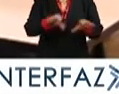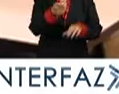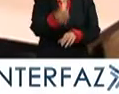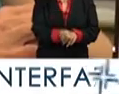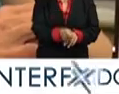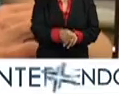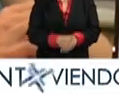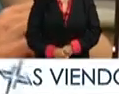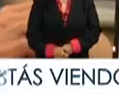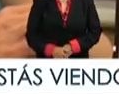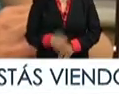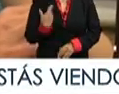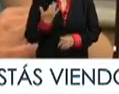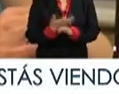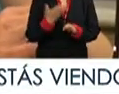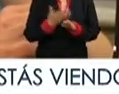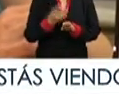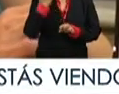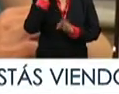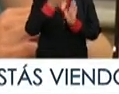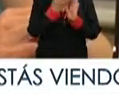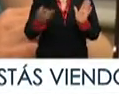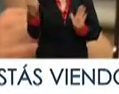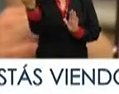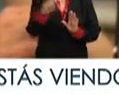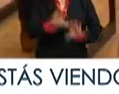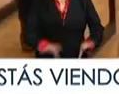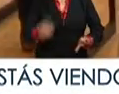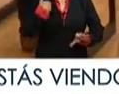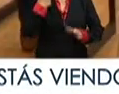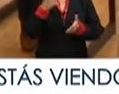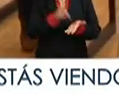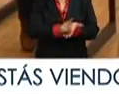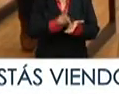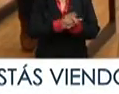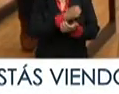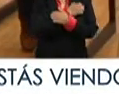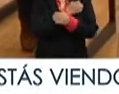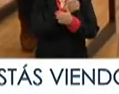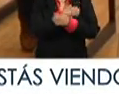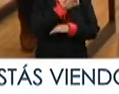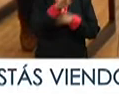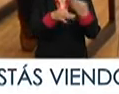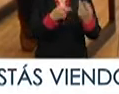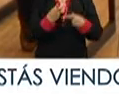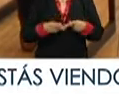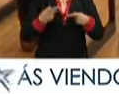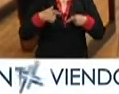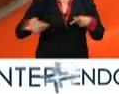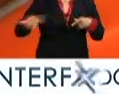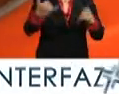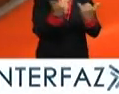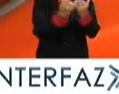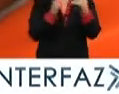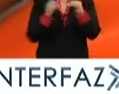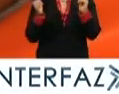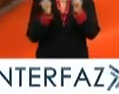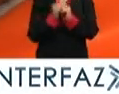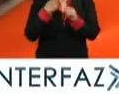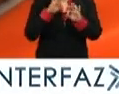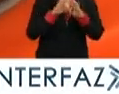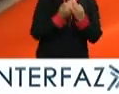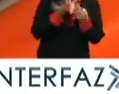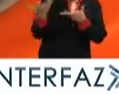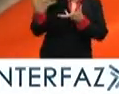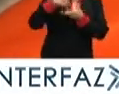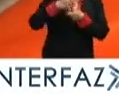computadora. En la era digital, es prioritario garantizar el derecho a la educación a toda la población a través de estrategias